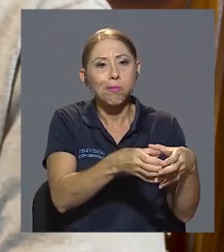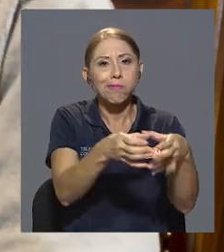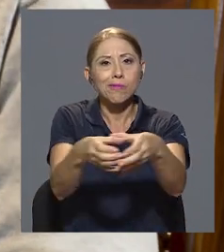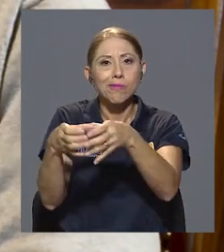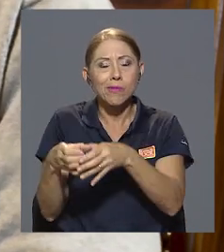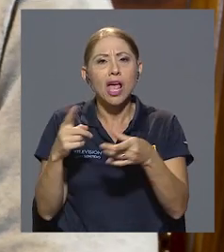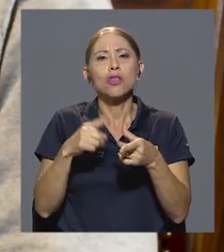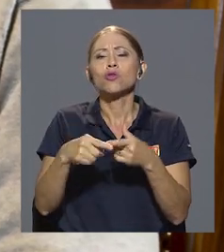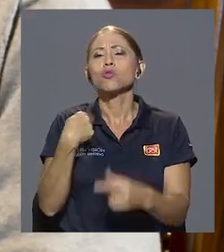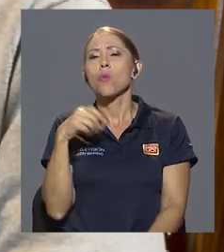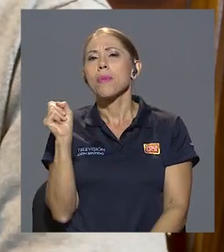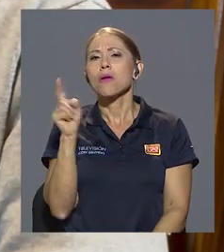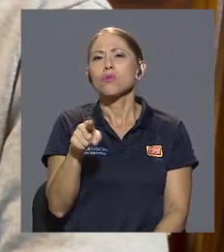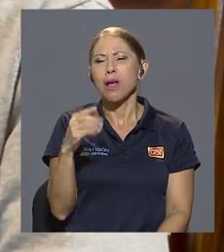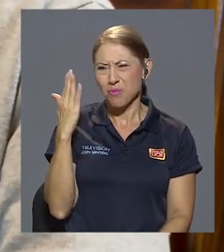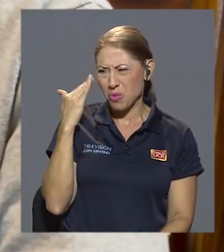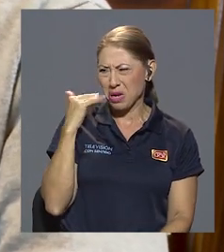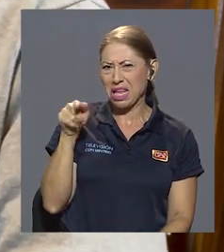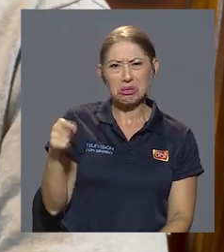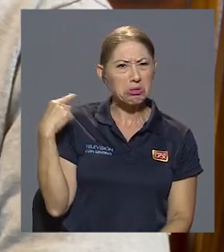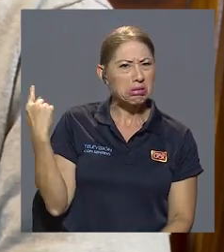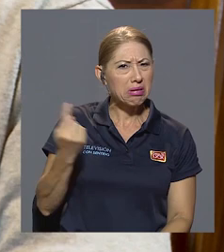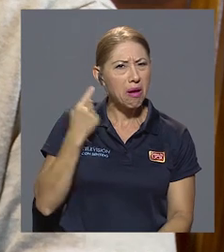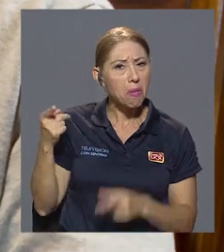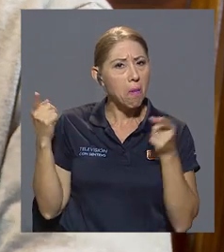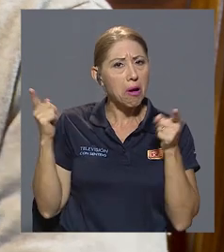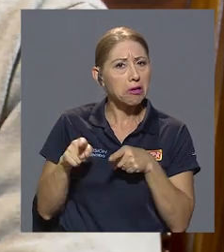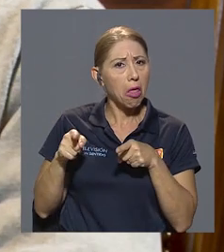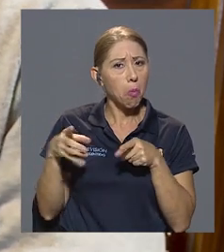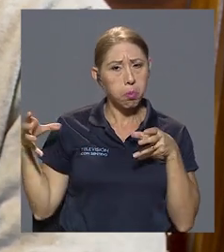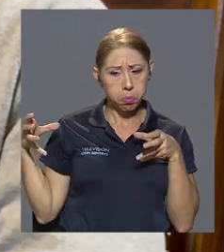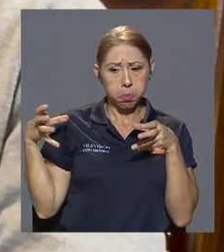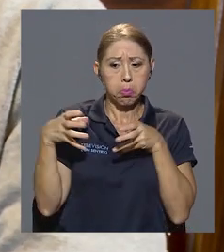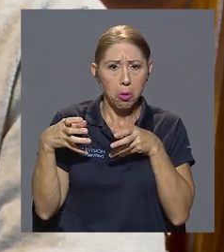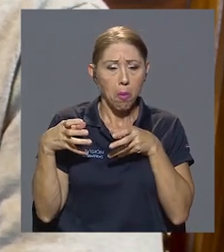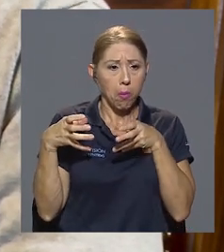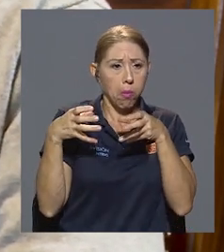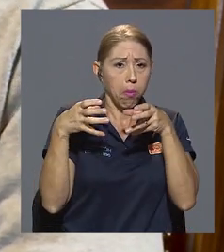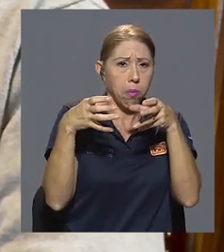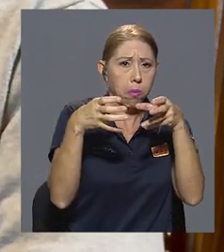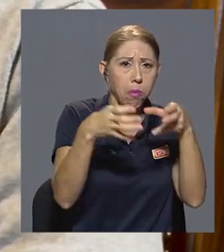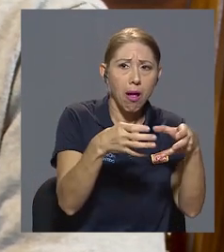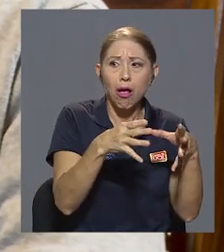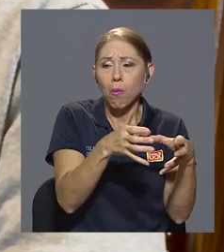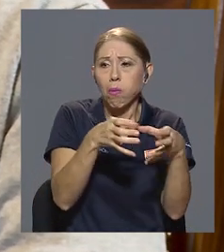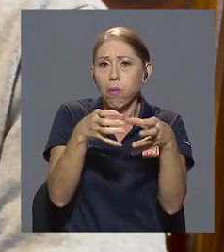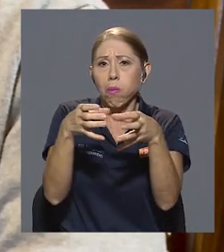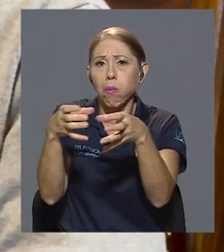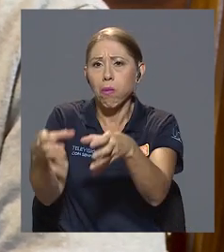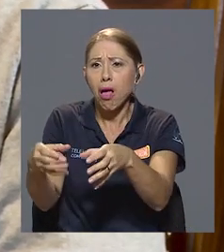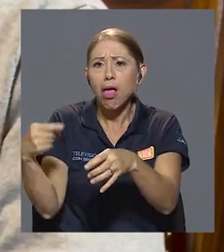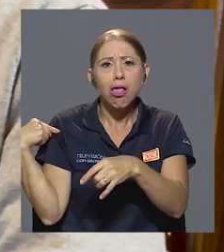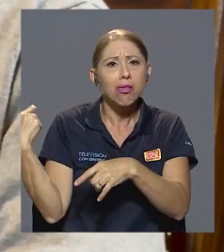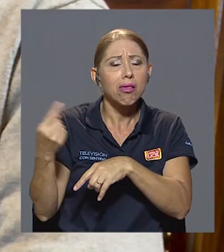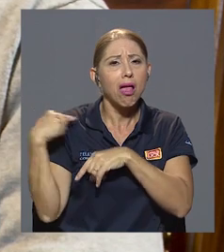emerge es porque sí sí ha sido una constante de la humanidad el traslado el desplazamiento porque ese traslado ese